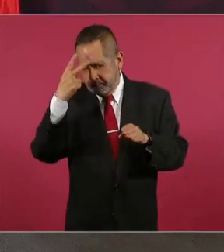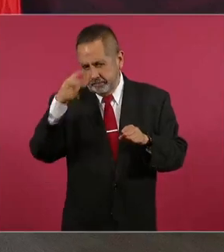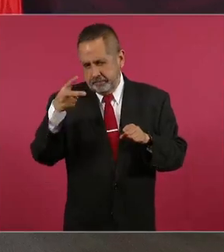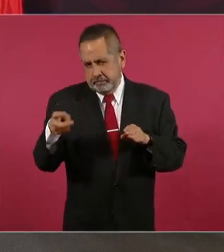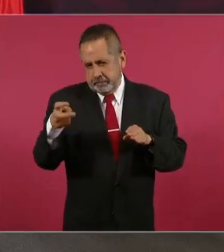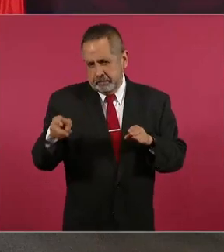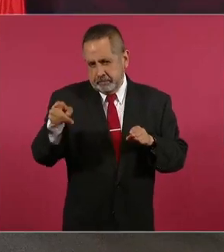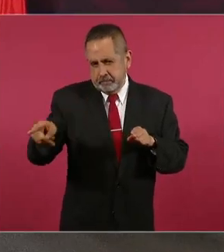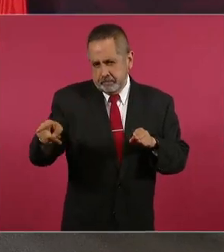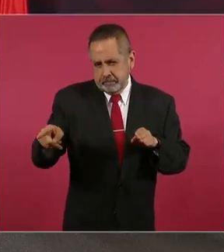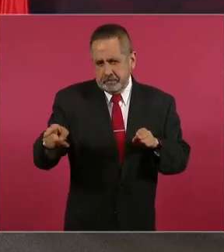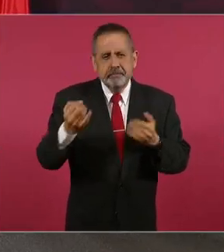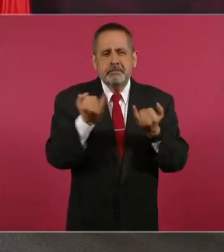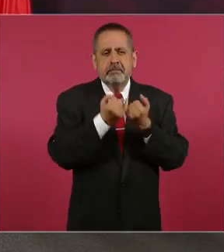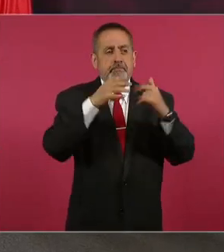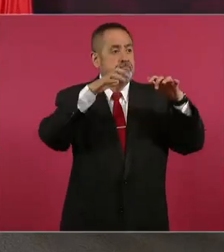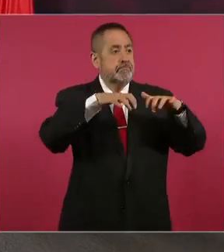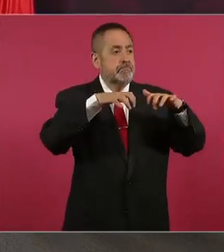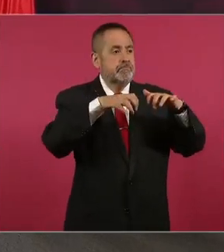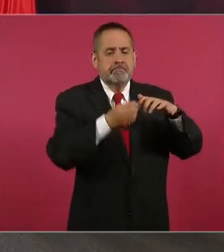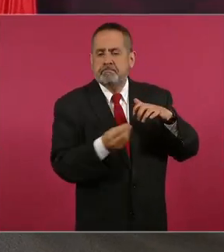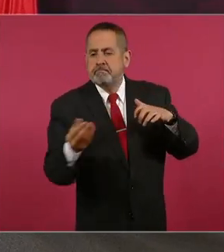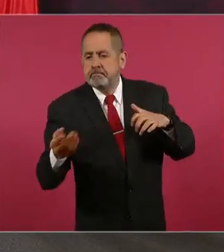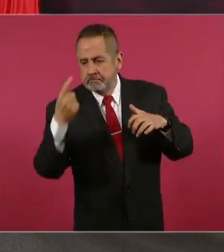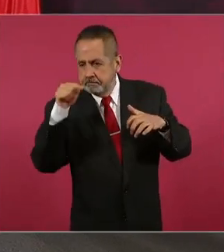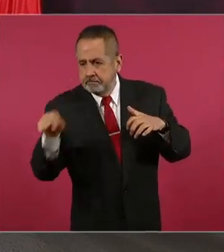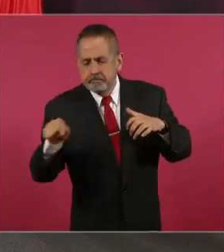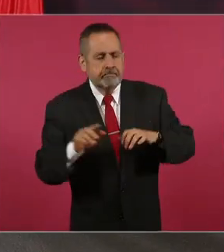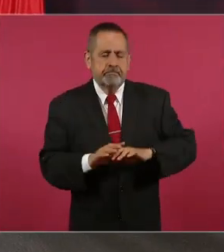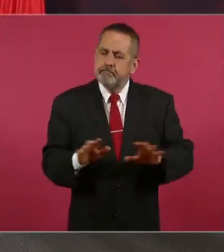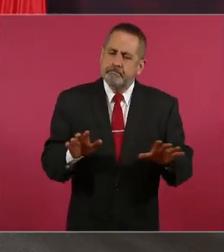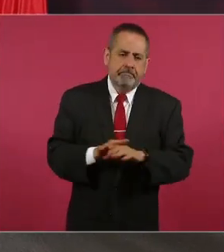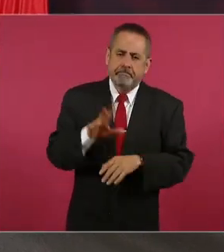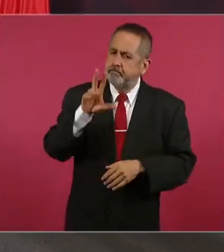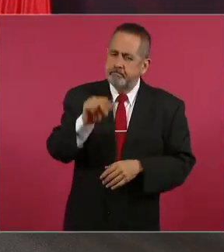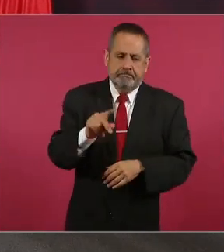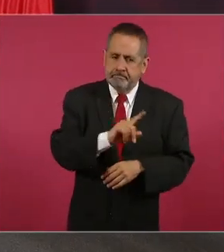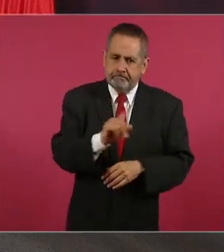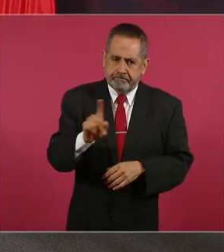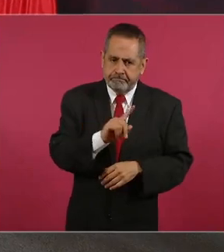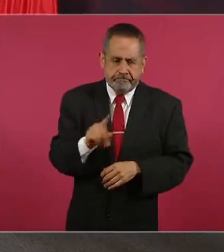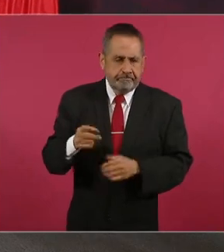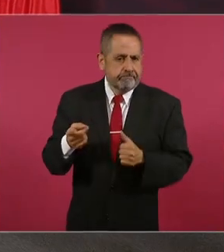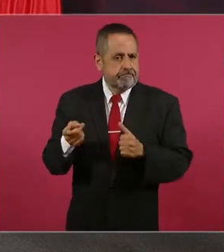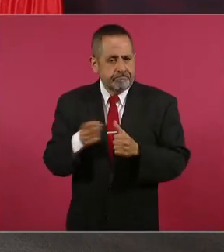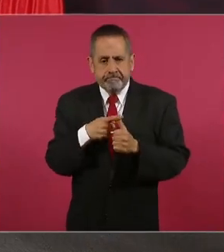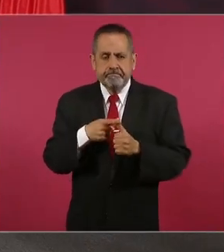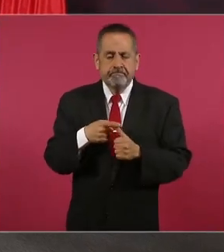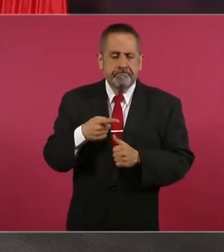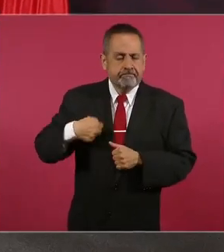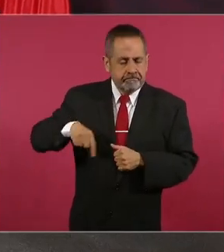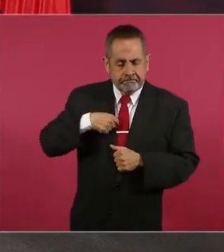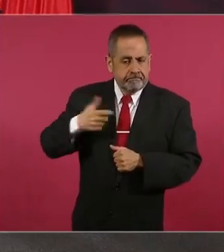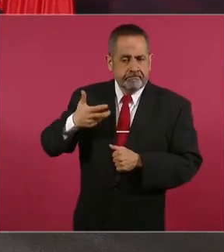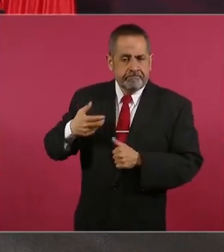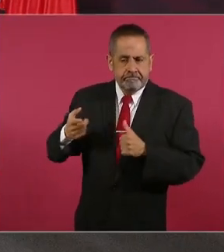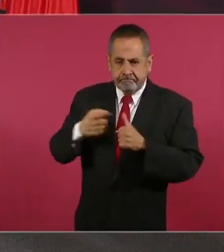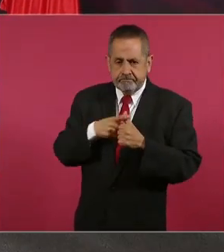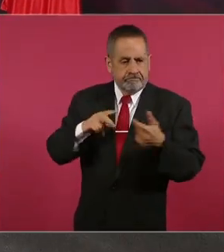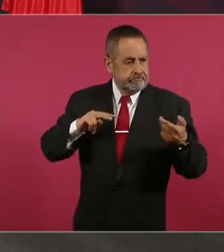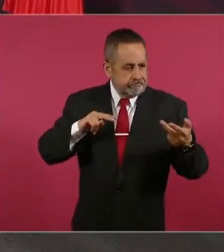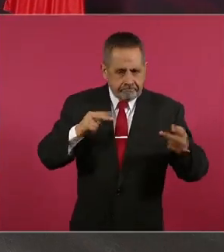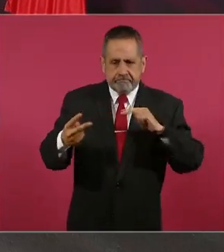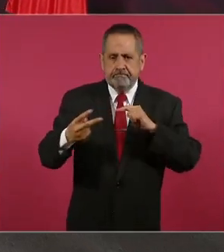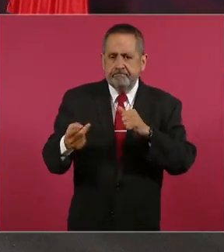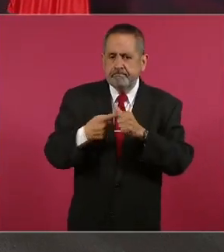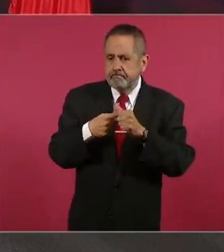permeable o contagiosa. Entonces, nosotros lo que hemos hecho es lo opuesto,